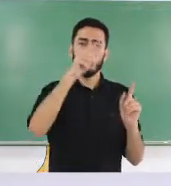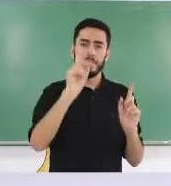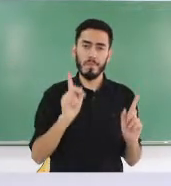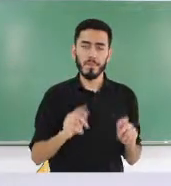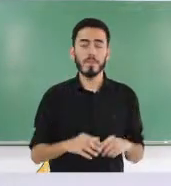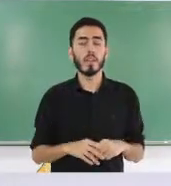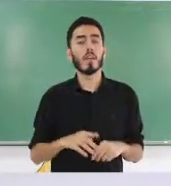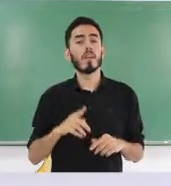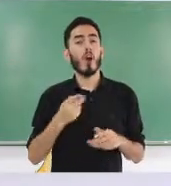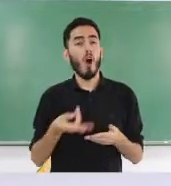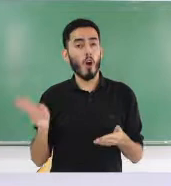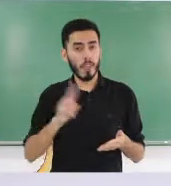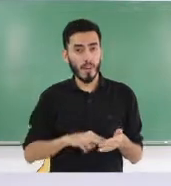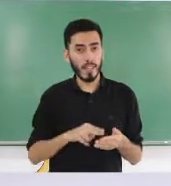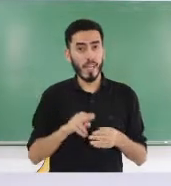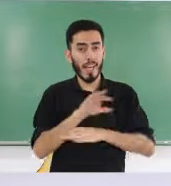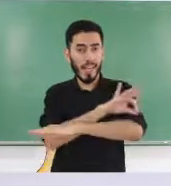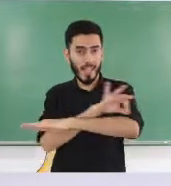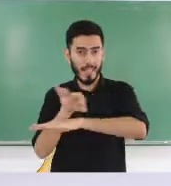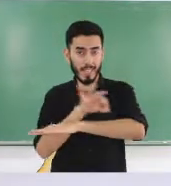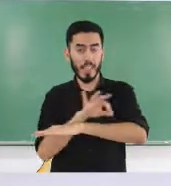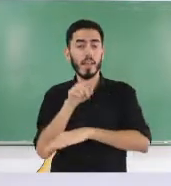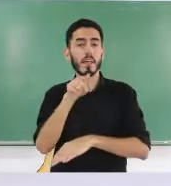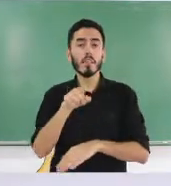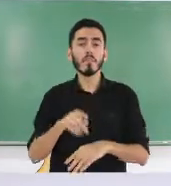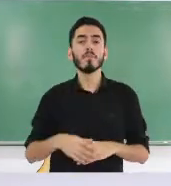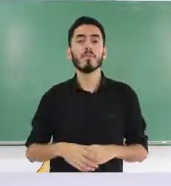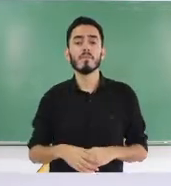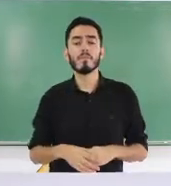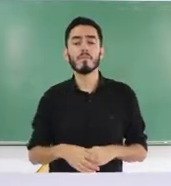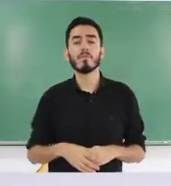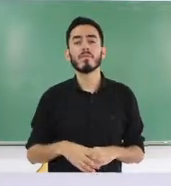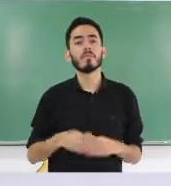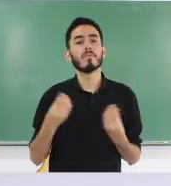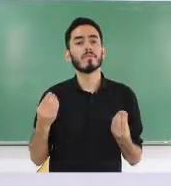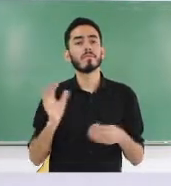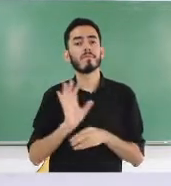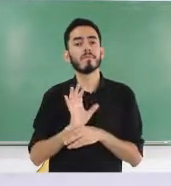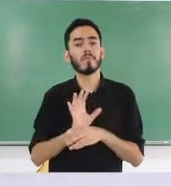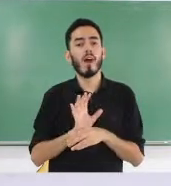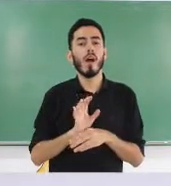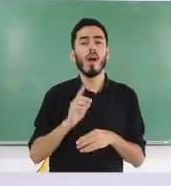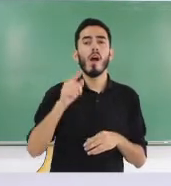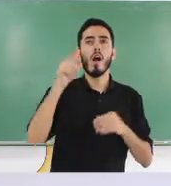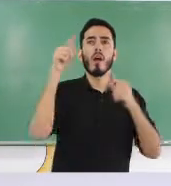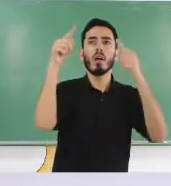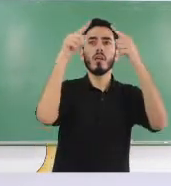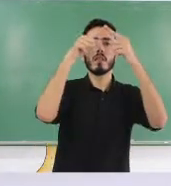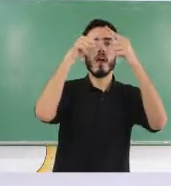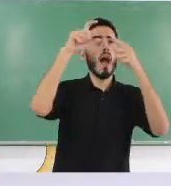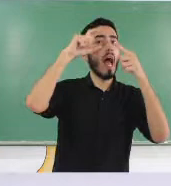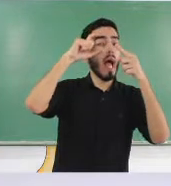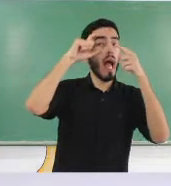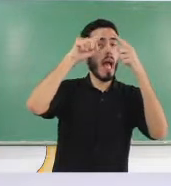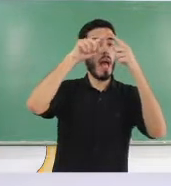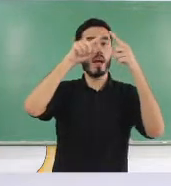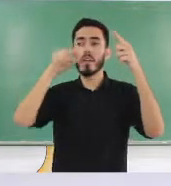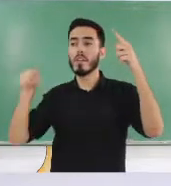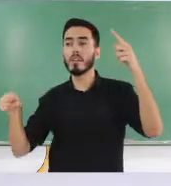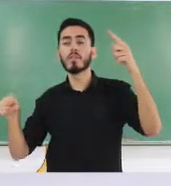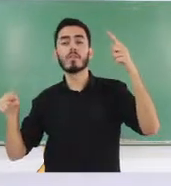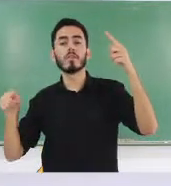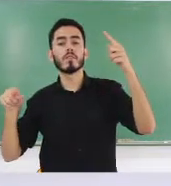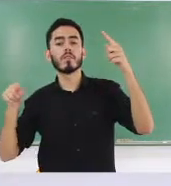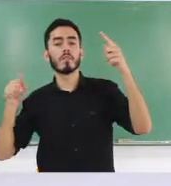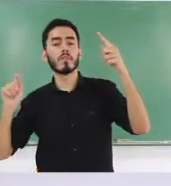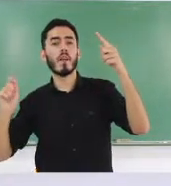la regla nuevamente, ¿sí? Y vamos a unir el punto E, que nos quedó determinado, con